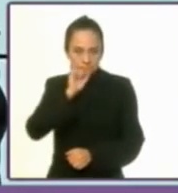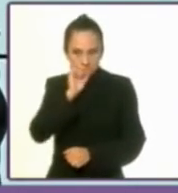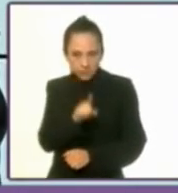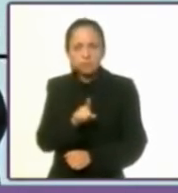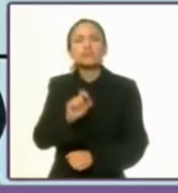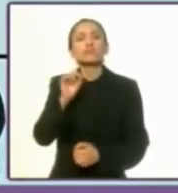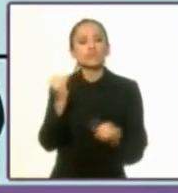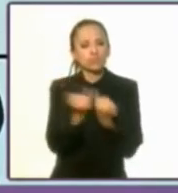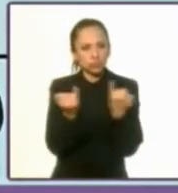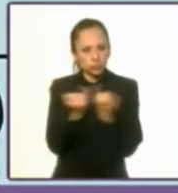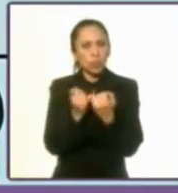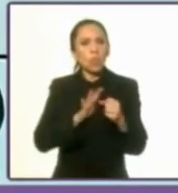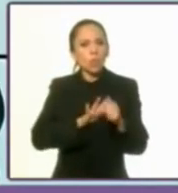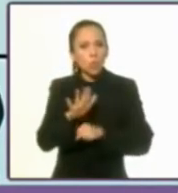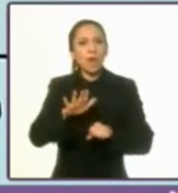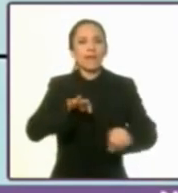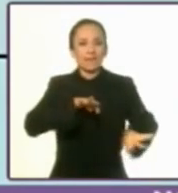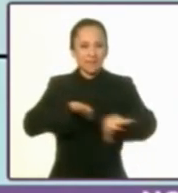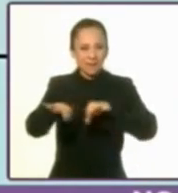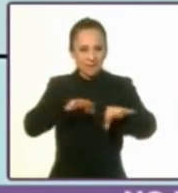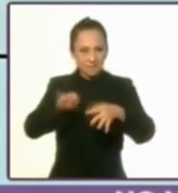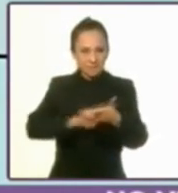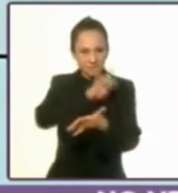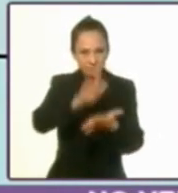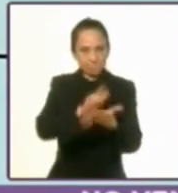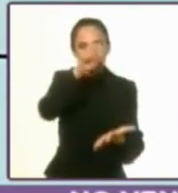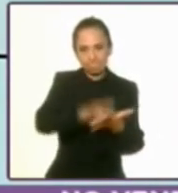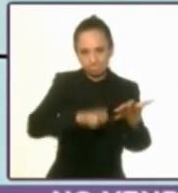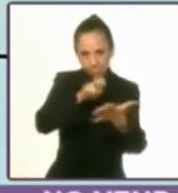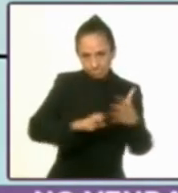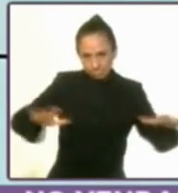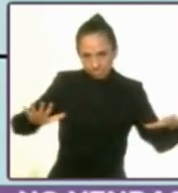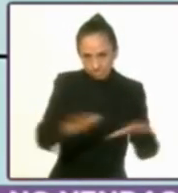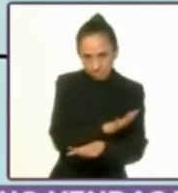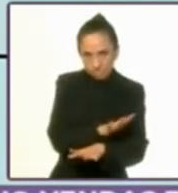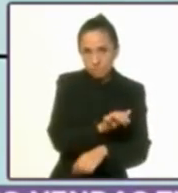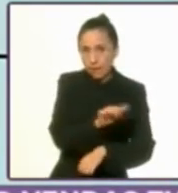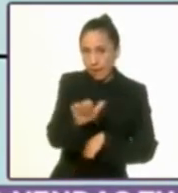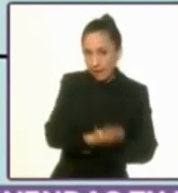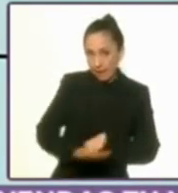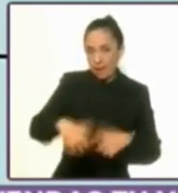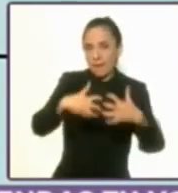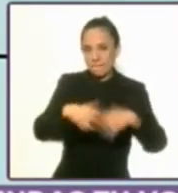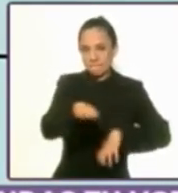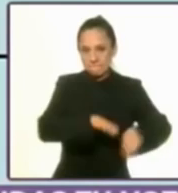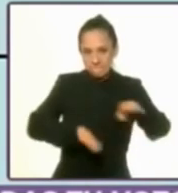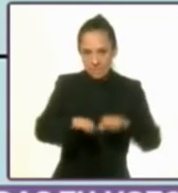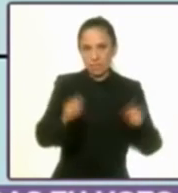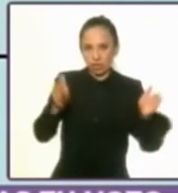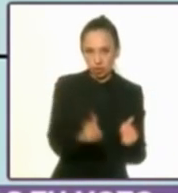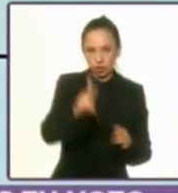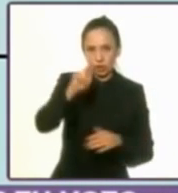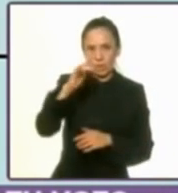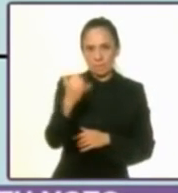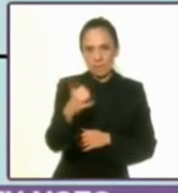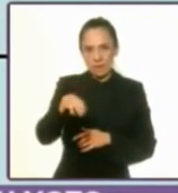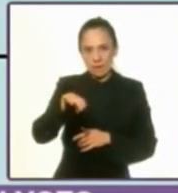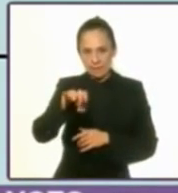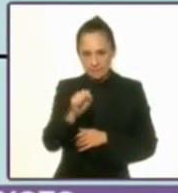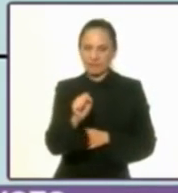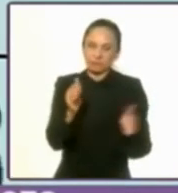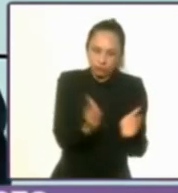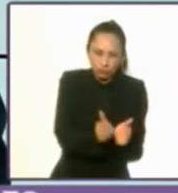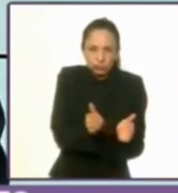una reforma laboral dirigida particularmente a las pymes a las pequeñas y las